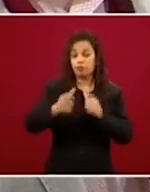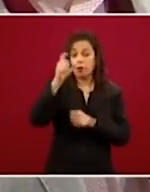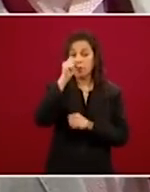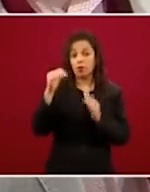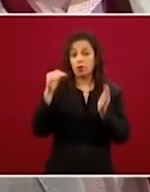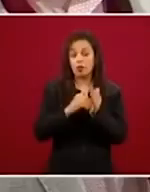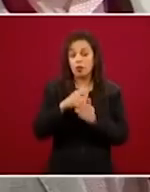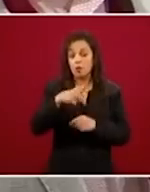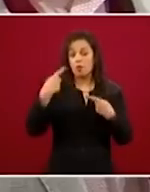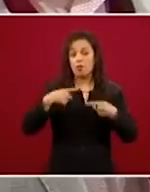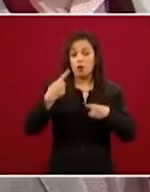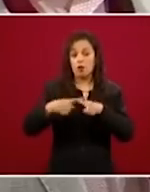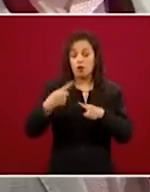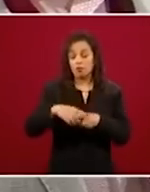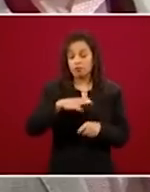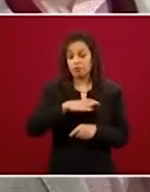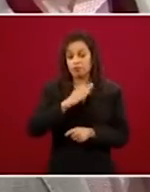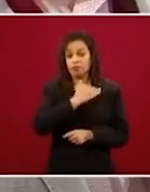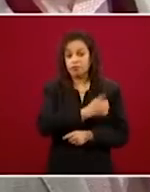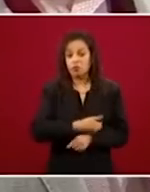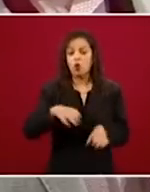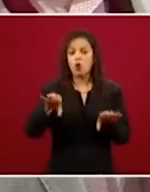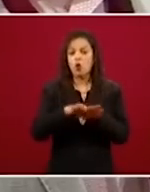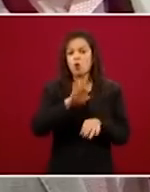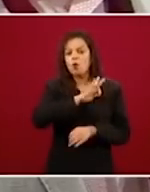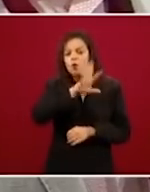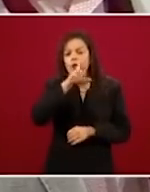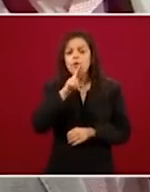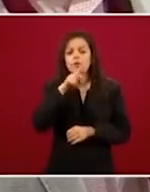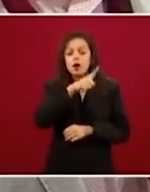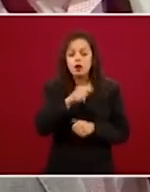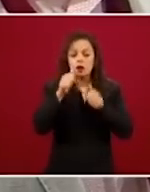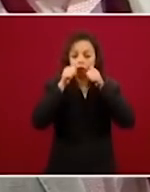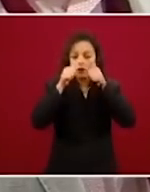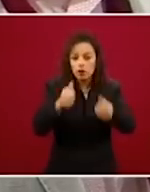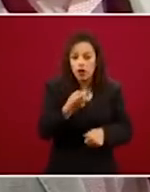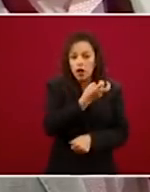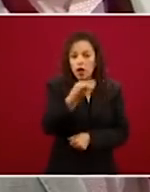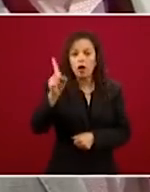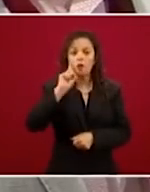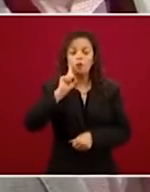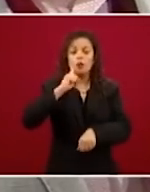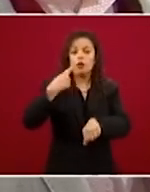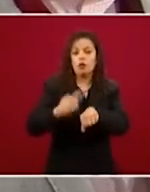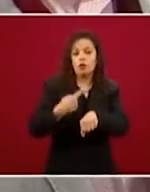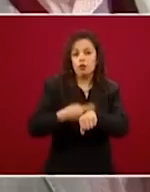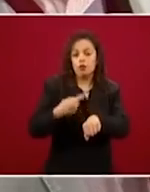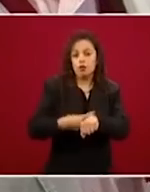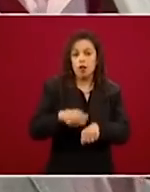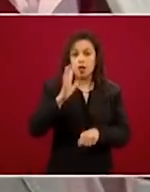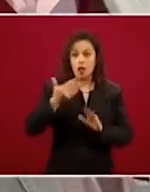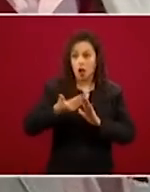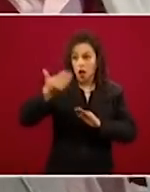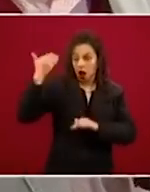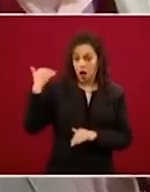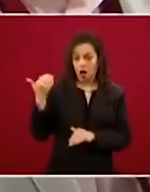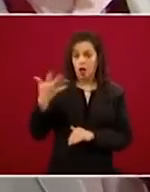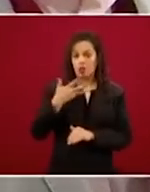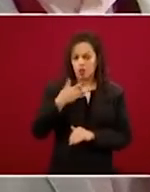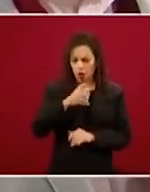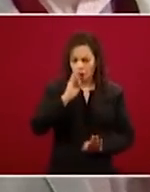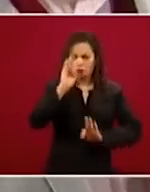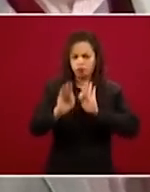tener una mejor atención para estas personas estas mujeres que ya recibían una atención a través del focam